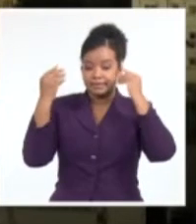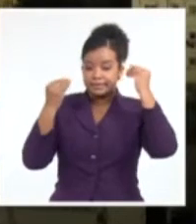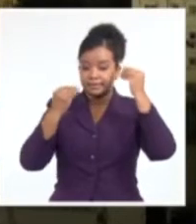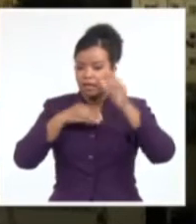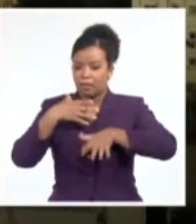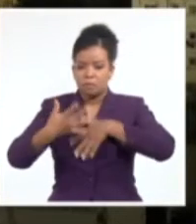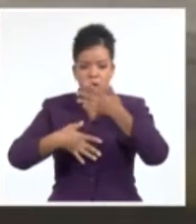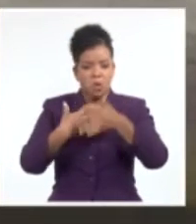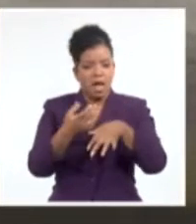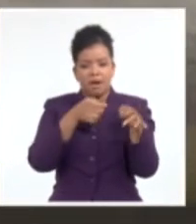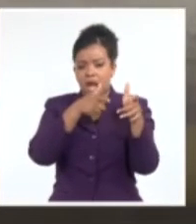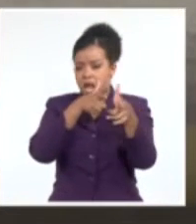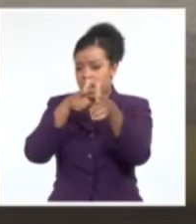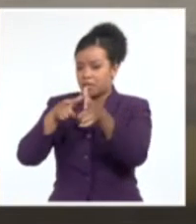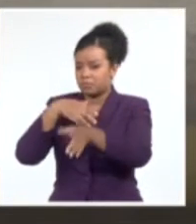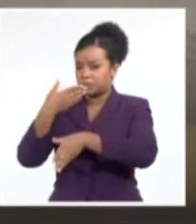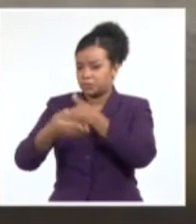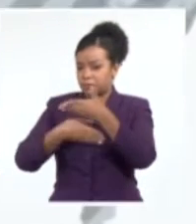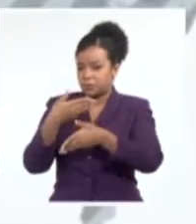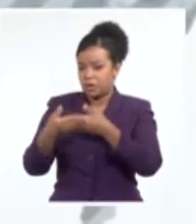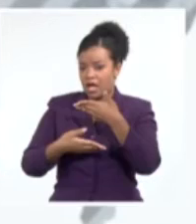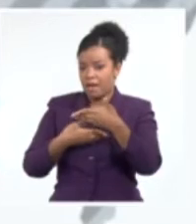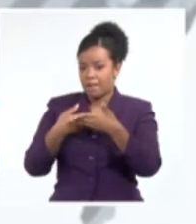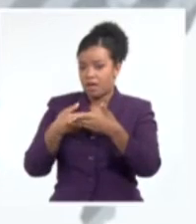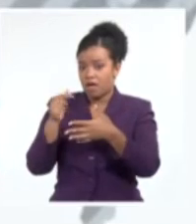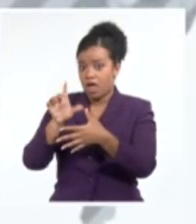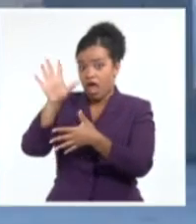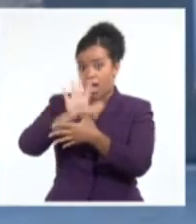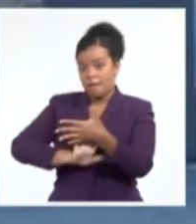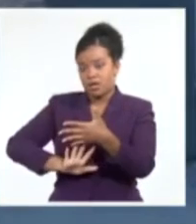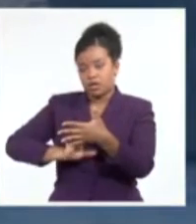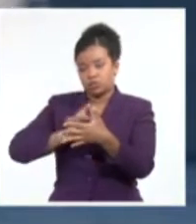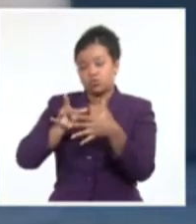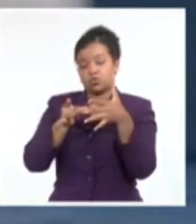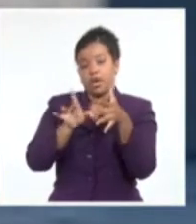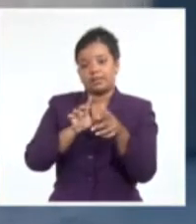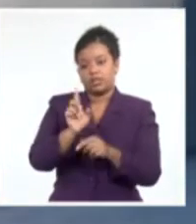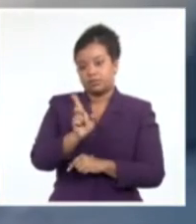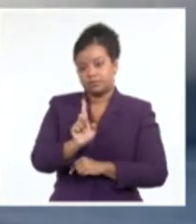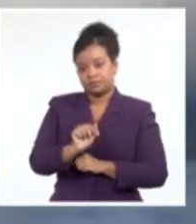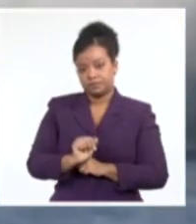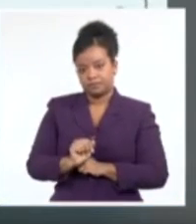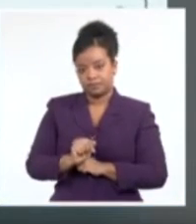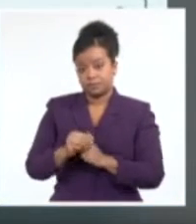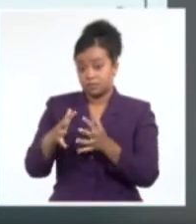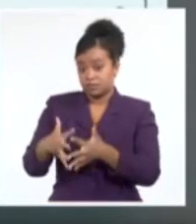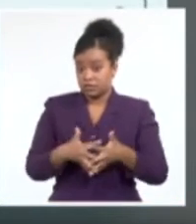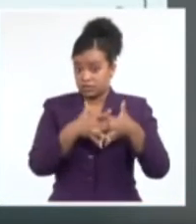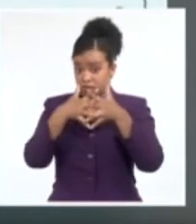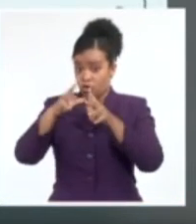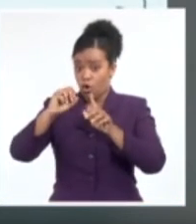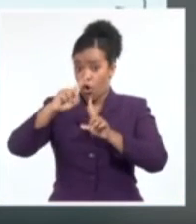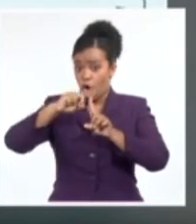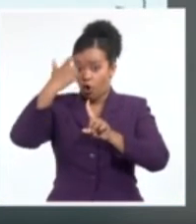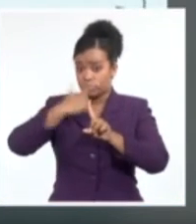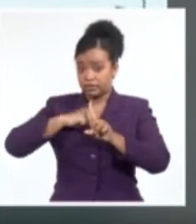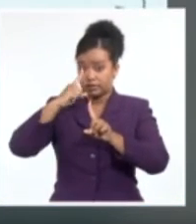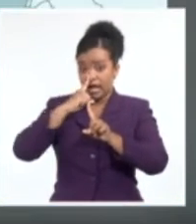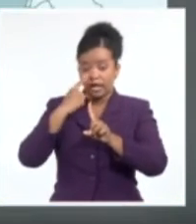bélicos, con excepción del continente americano. Estados Unidos y la OTAN promueven y